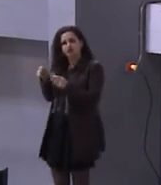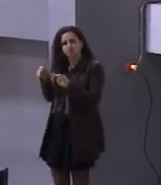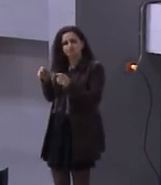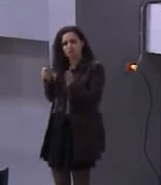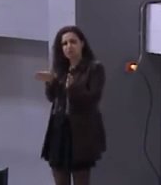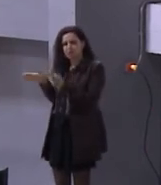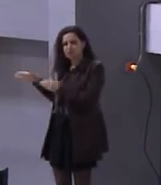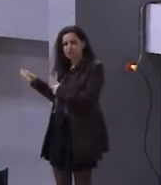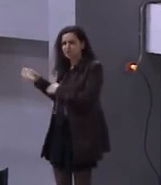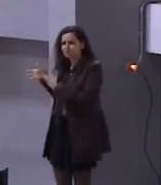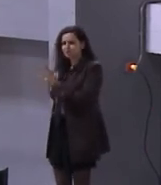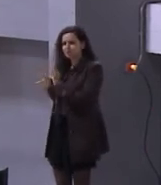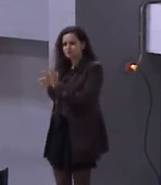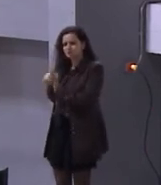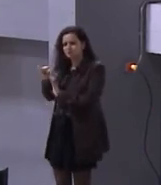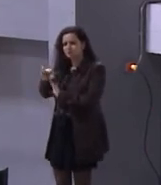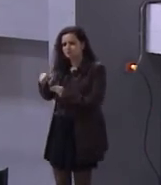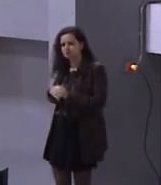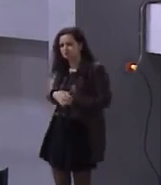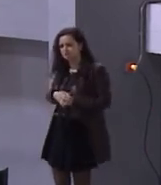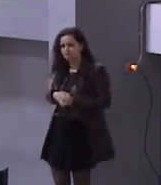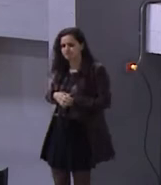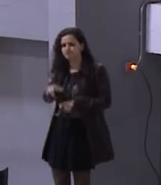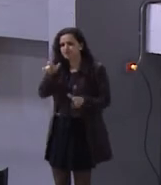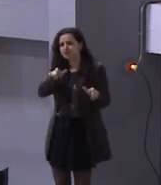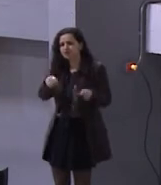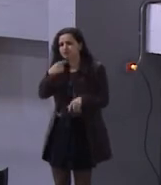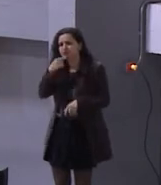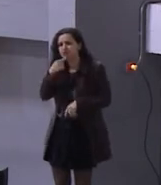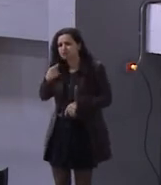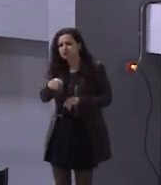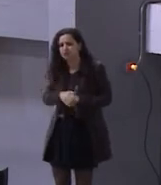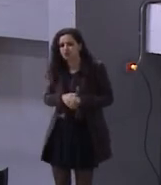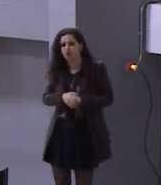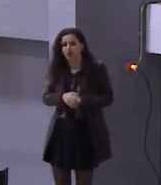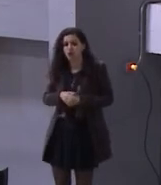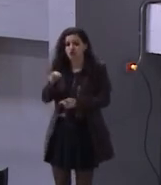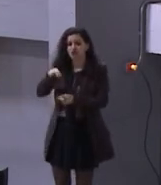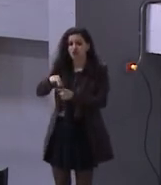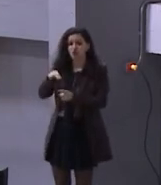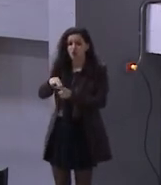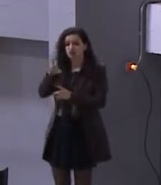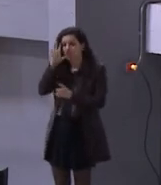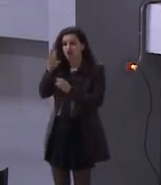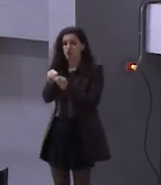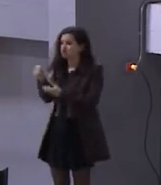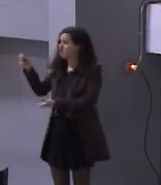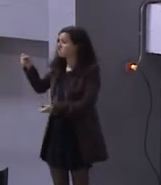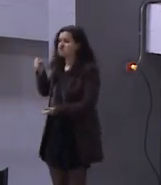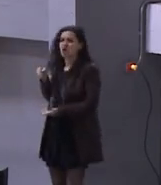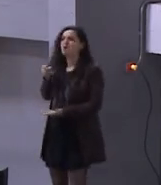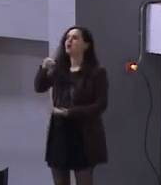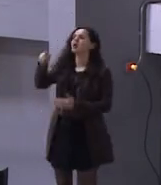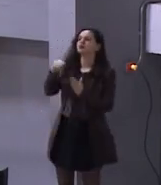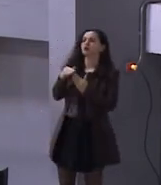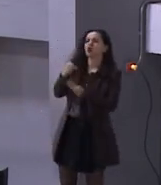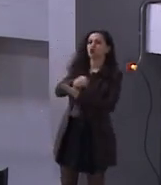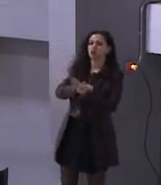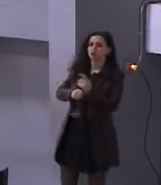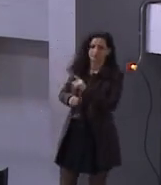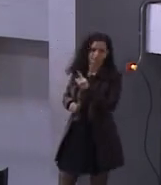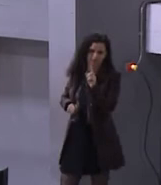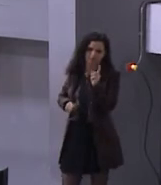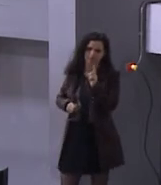información. Hemos escuchado que los recursos del acuerdo se van para la casita de biología, que se van para el bus. No,